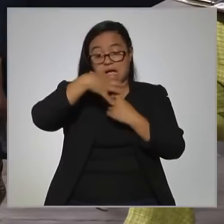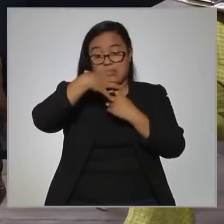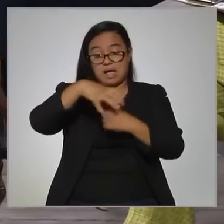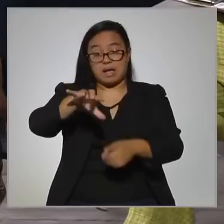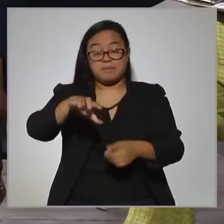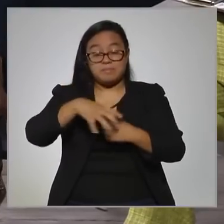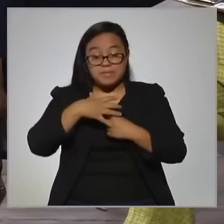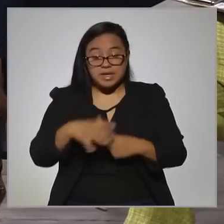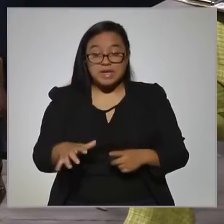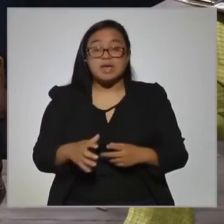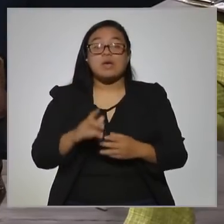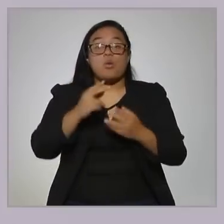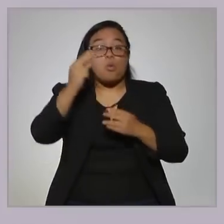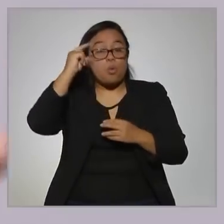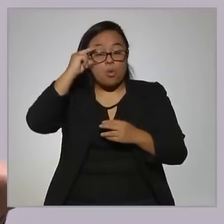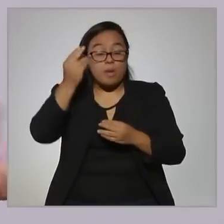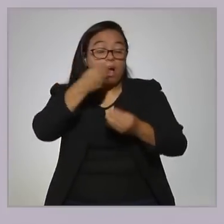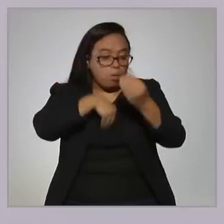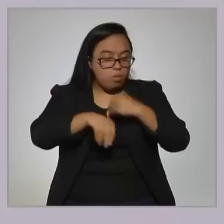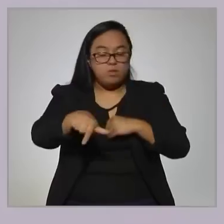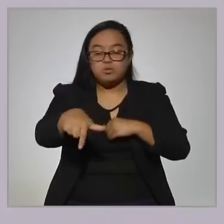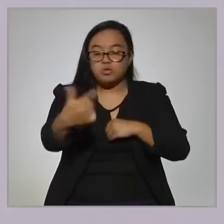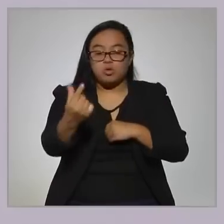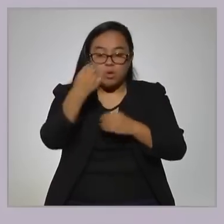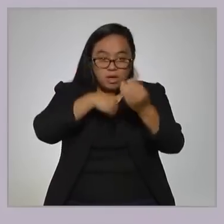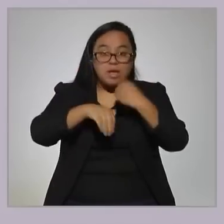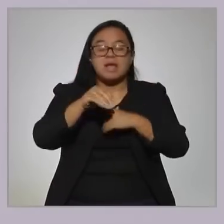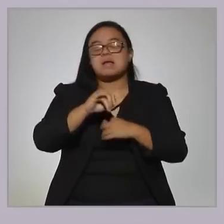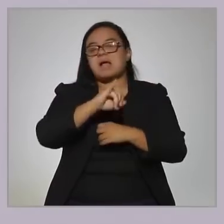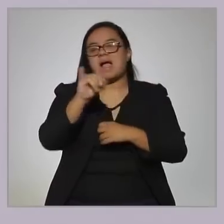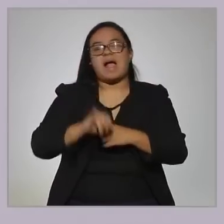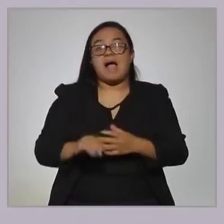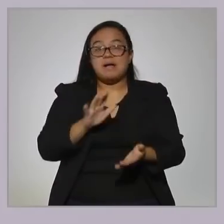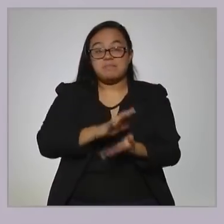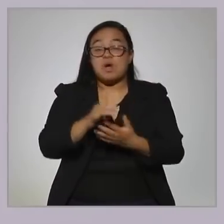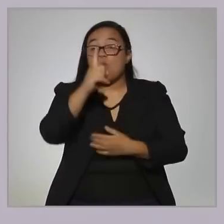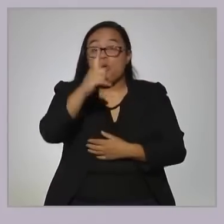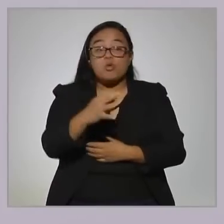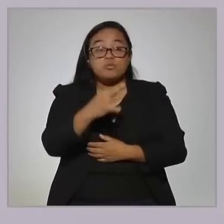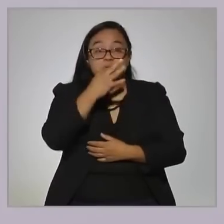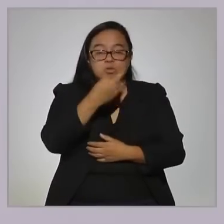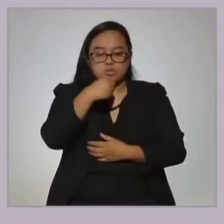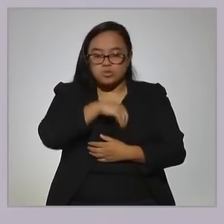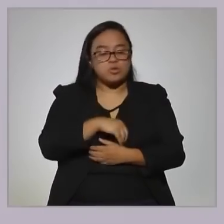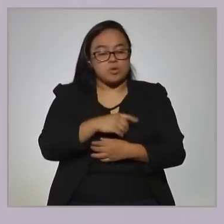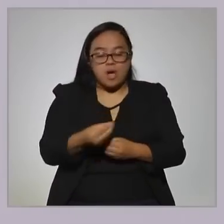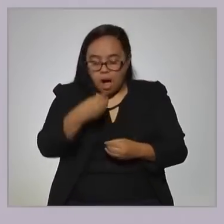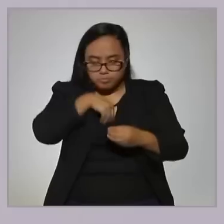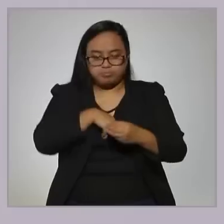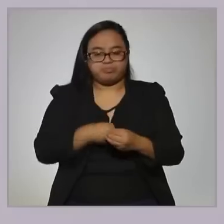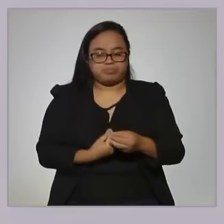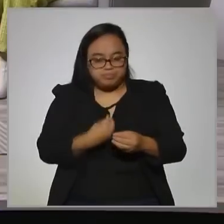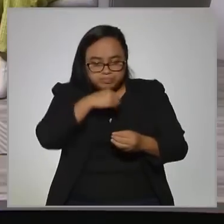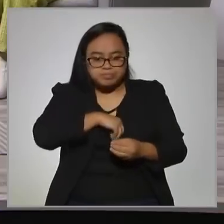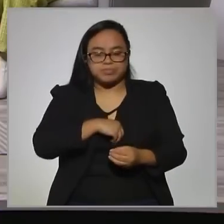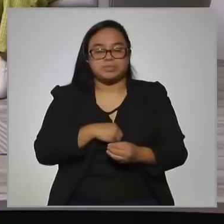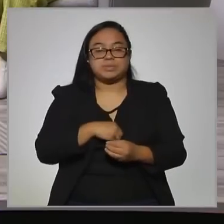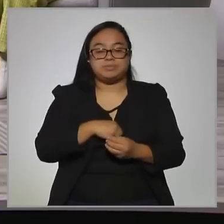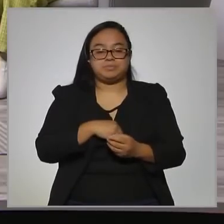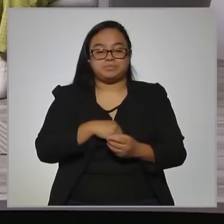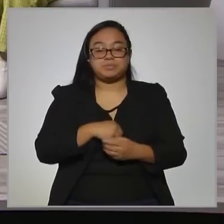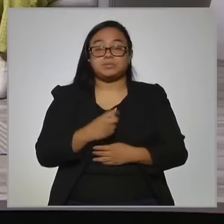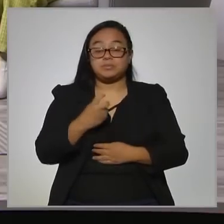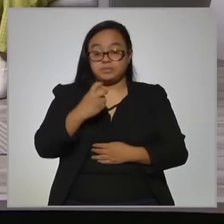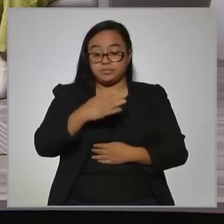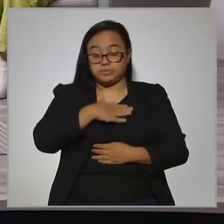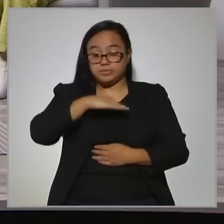sí que atragantando con 12 uvas que nadie se puede terminar de comer una cuando ya viene la otra campanada, y yo creo